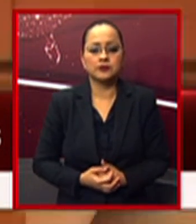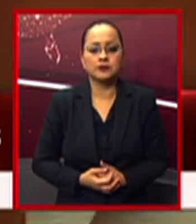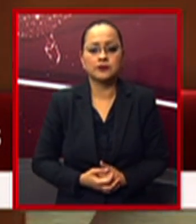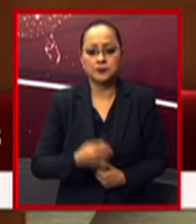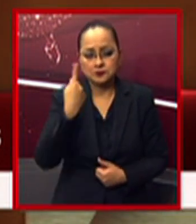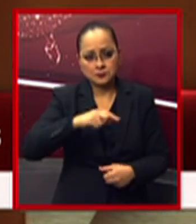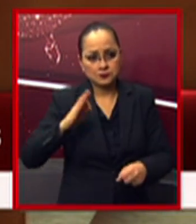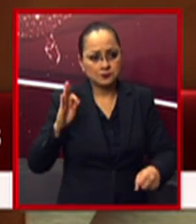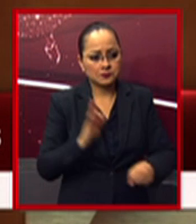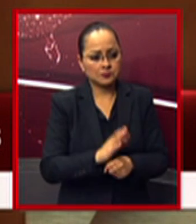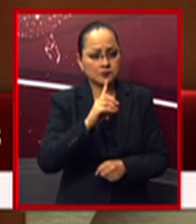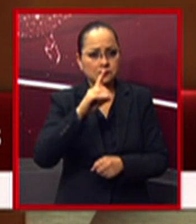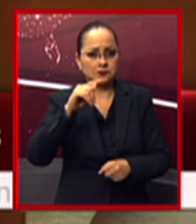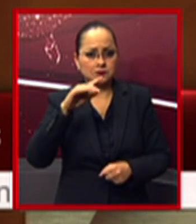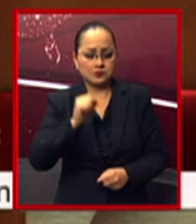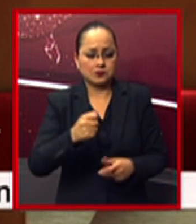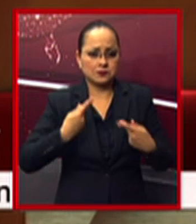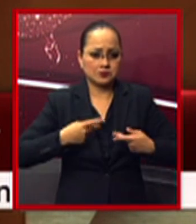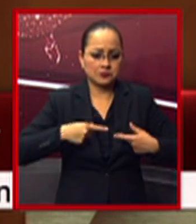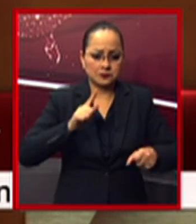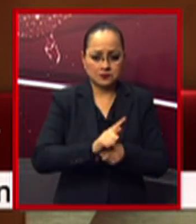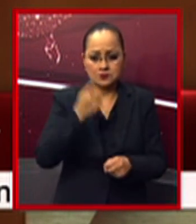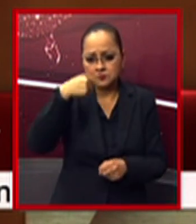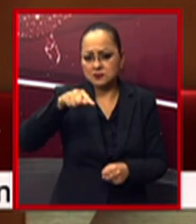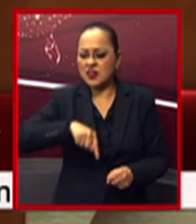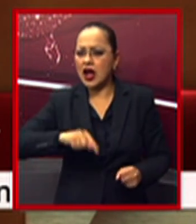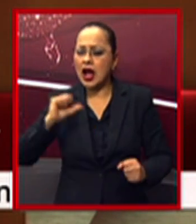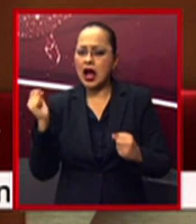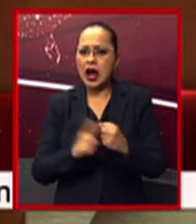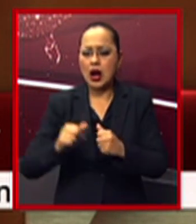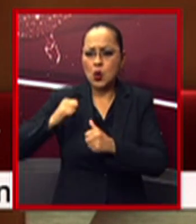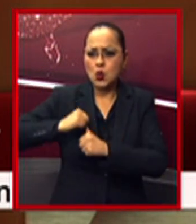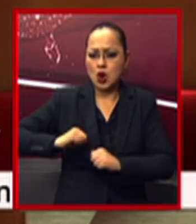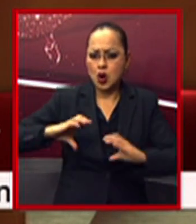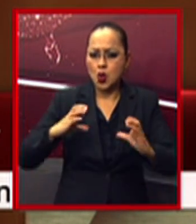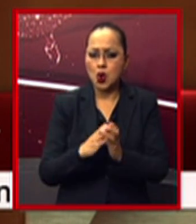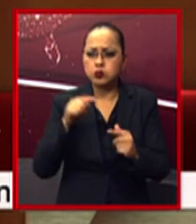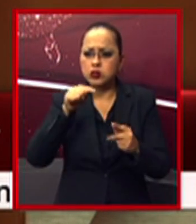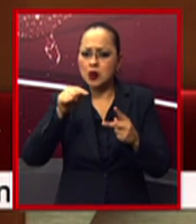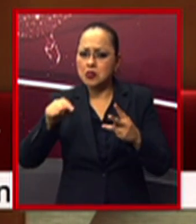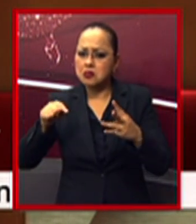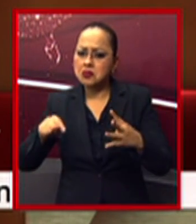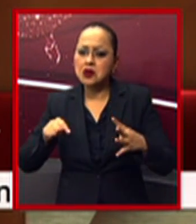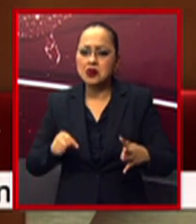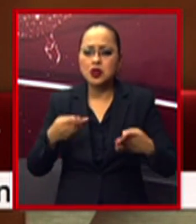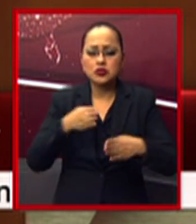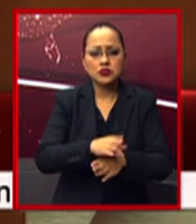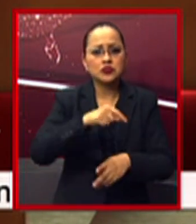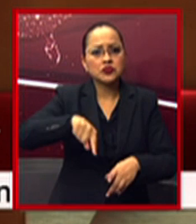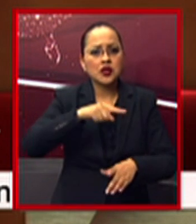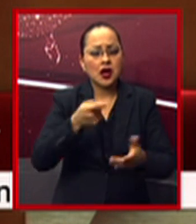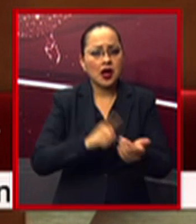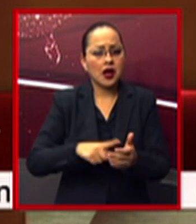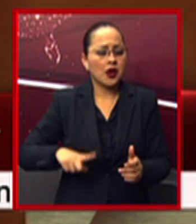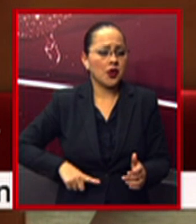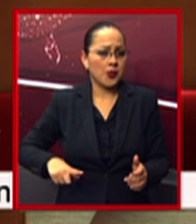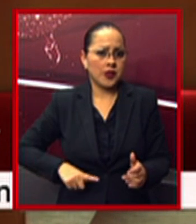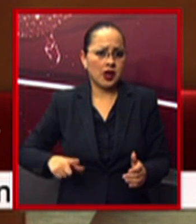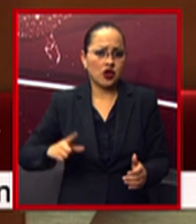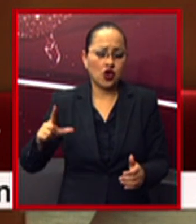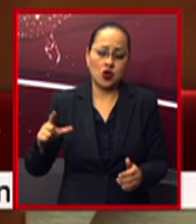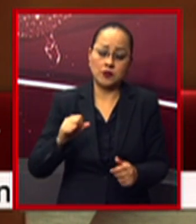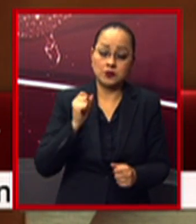Proteger los datos personales en posesión de cualquier autoridad, entidad, órgano y organismos de los poderes